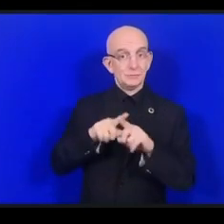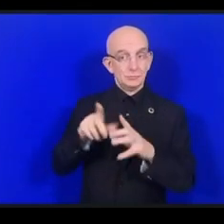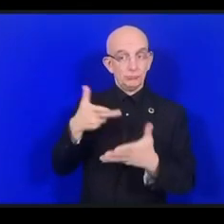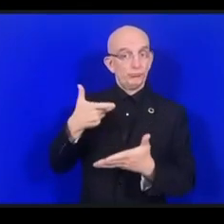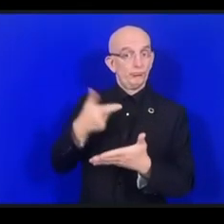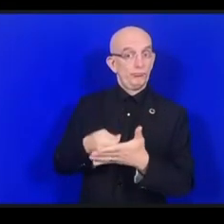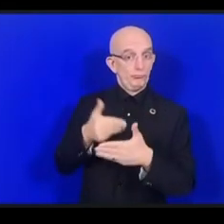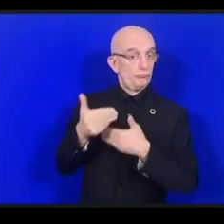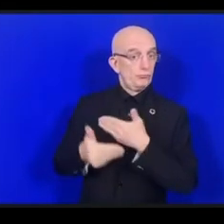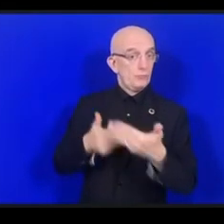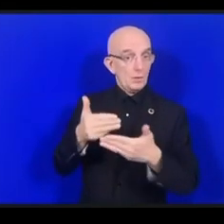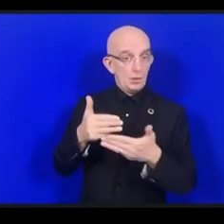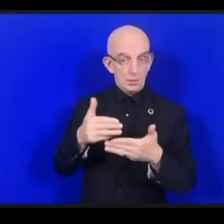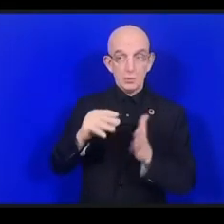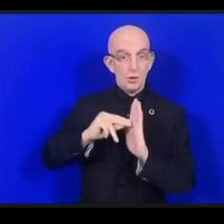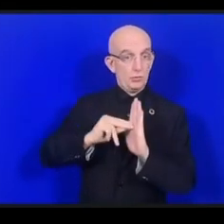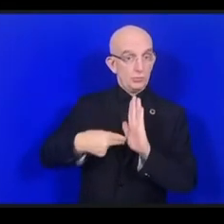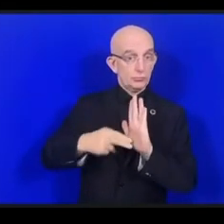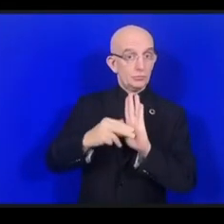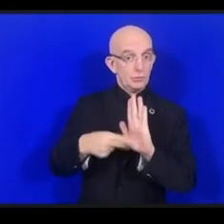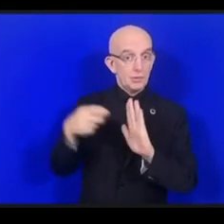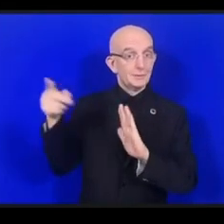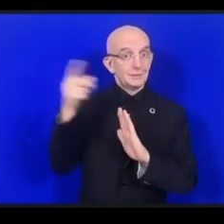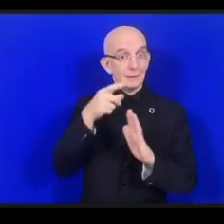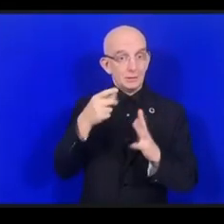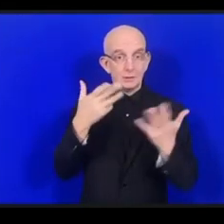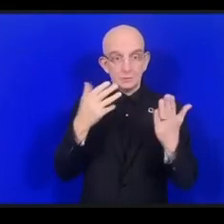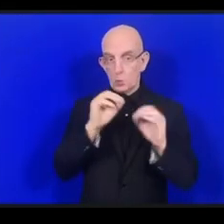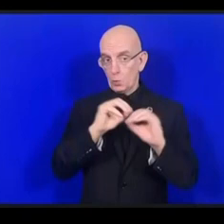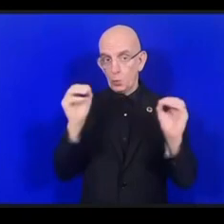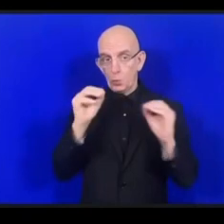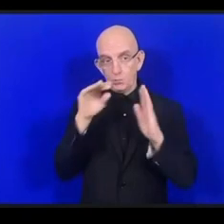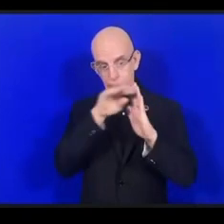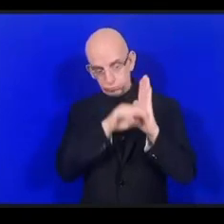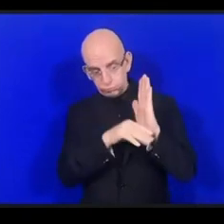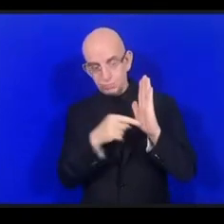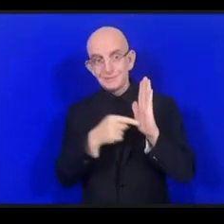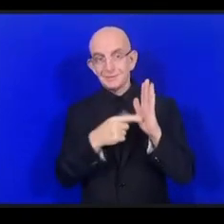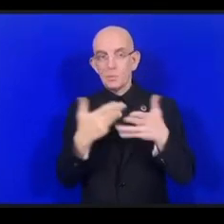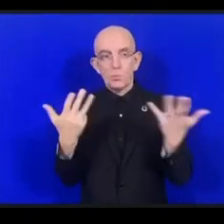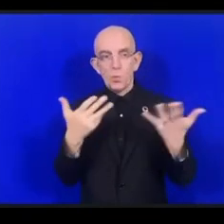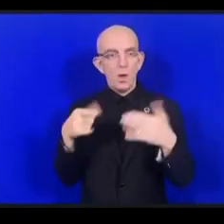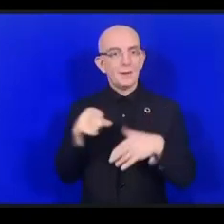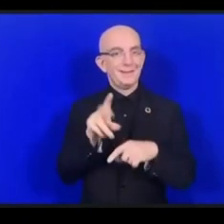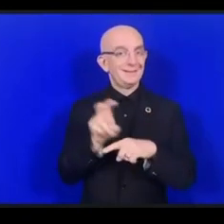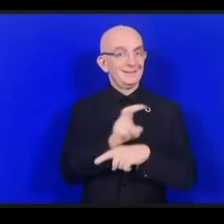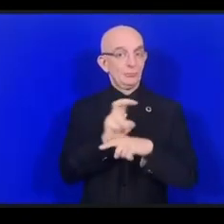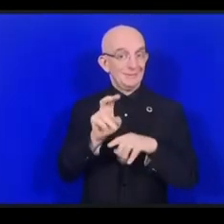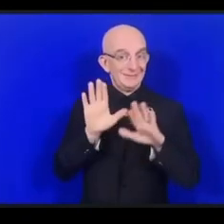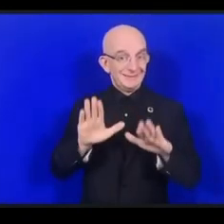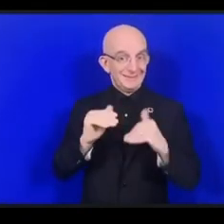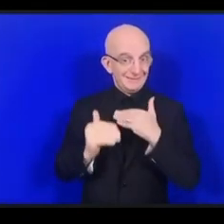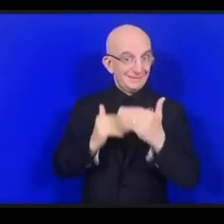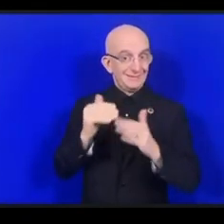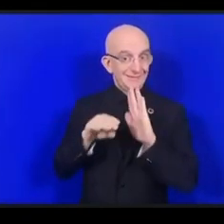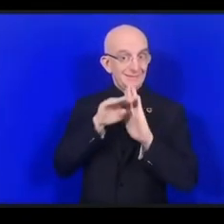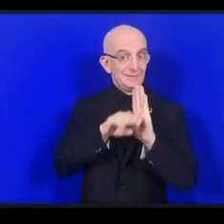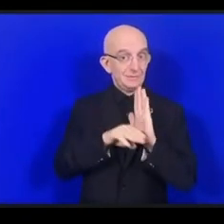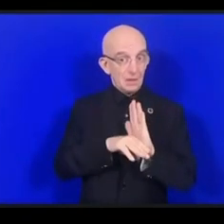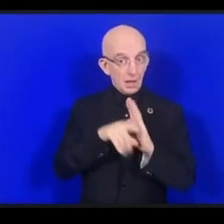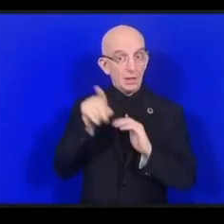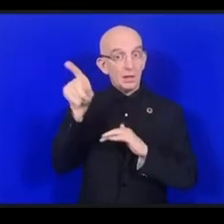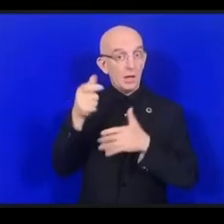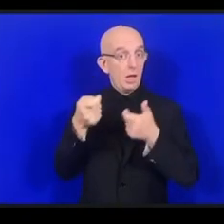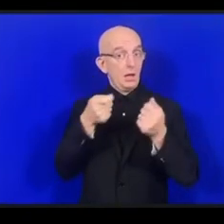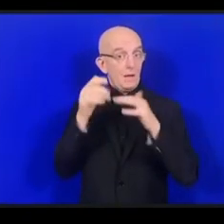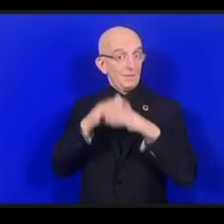garantizan estándares de ciberseguridad cuando los gobiernos por ejemplo compran dispositivos y aplicaciones en Red no